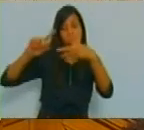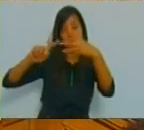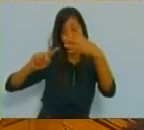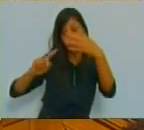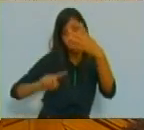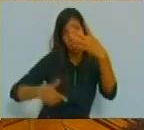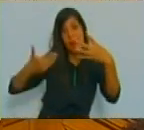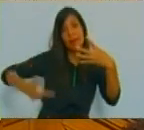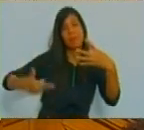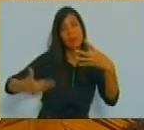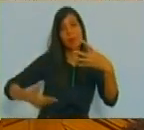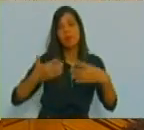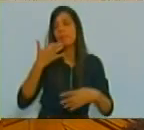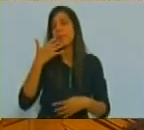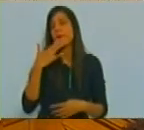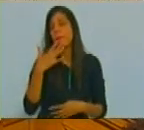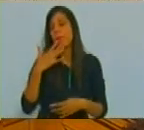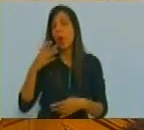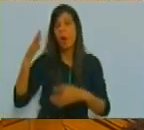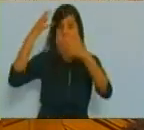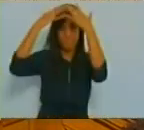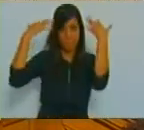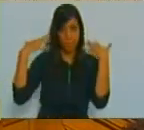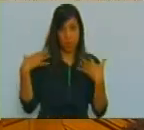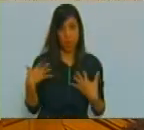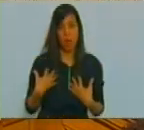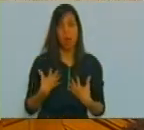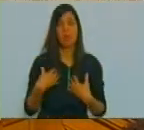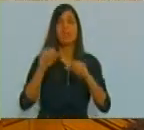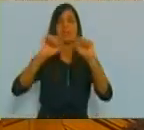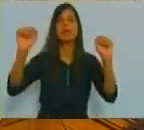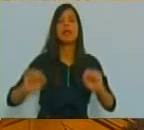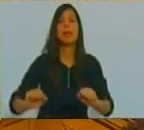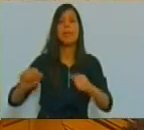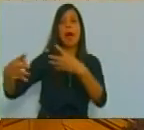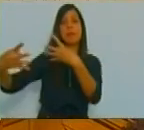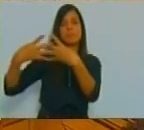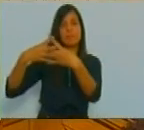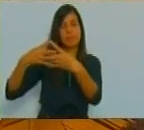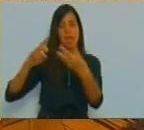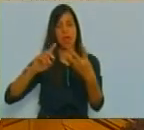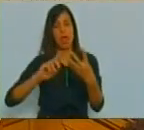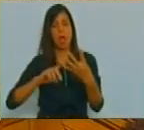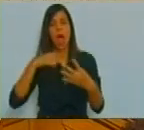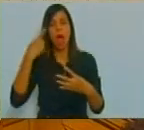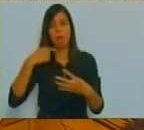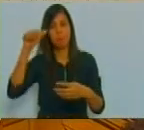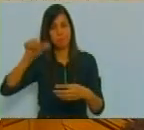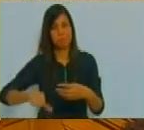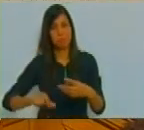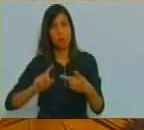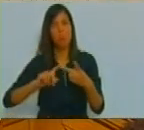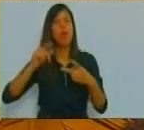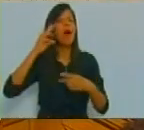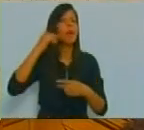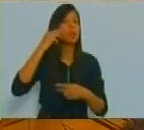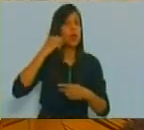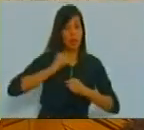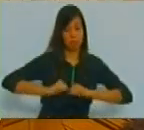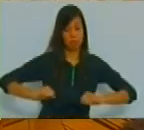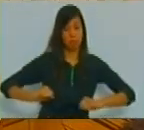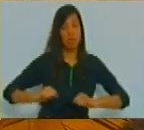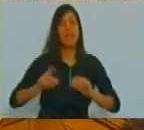iris tocó en profundidad el sistema penitenciario la camarada norah los derechos humanos y la